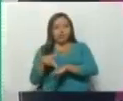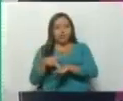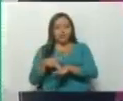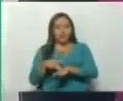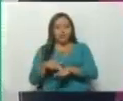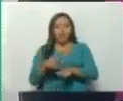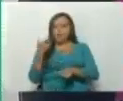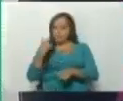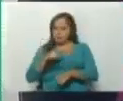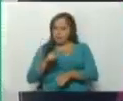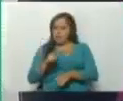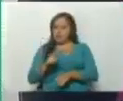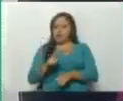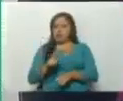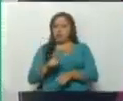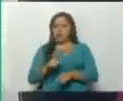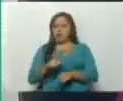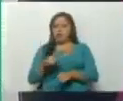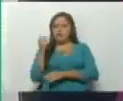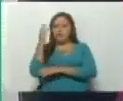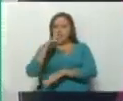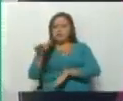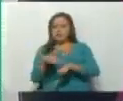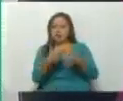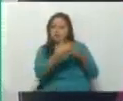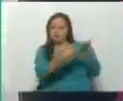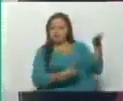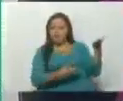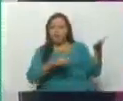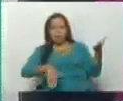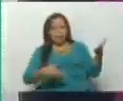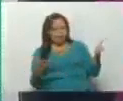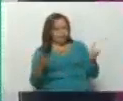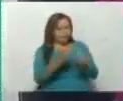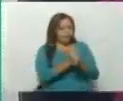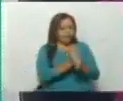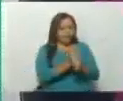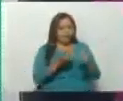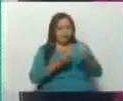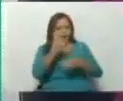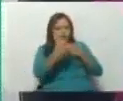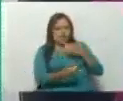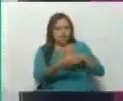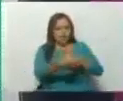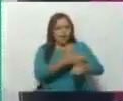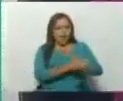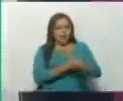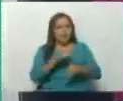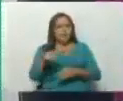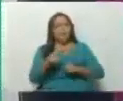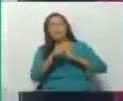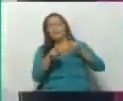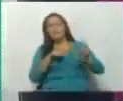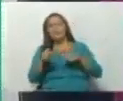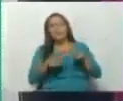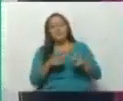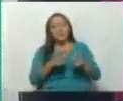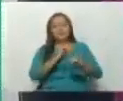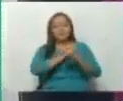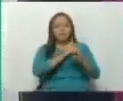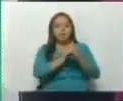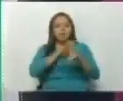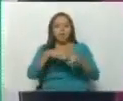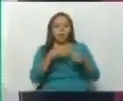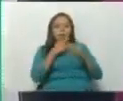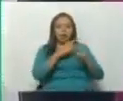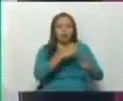página de la Asamblea Nacional pueden revisar también el anteproyecto y se puede revisar también, bueno, esa encuesta virtual, bueno,